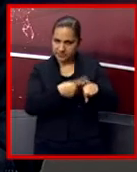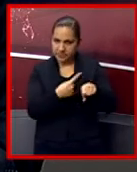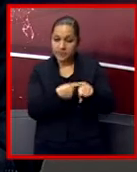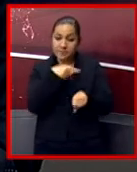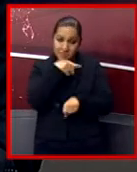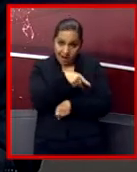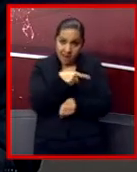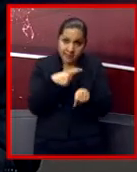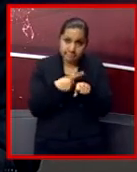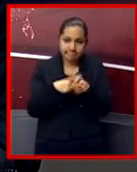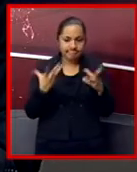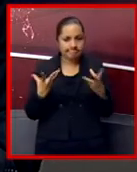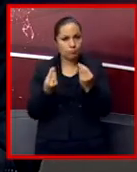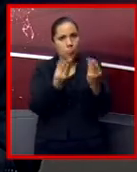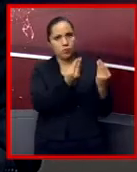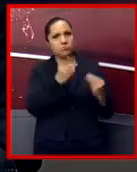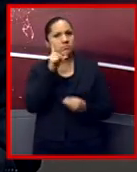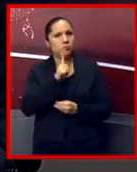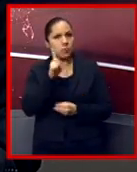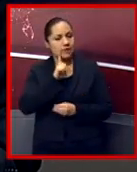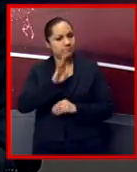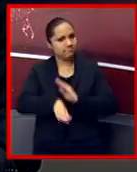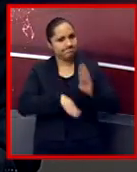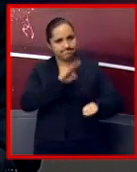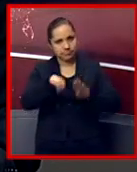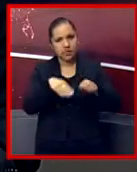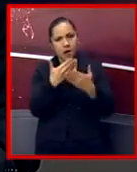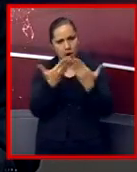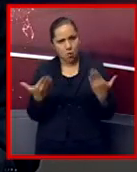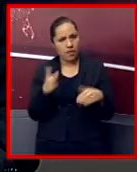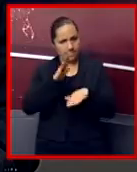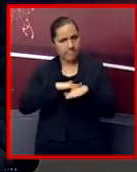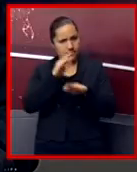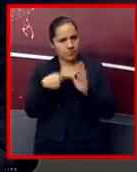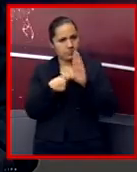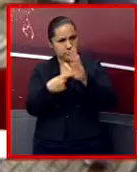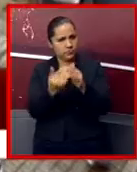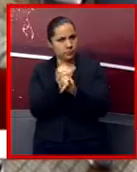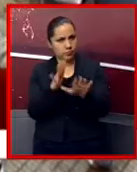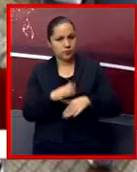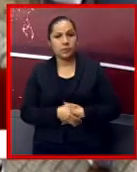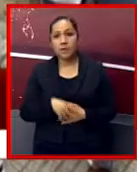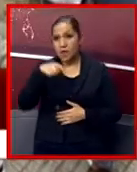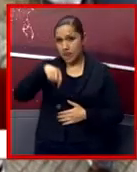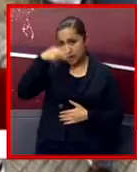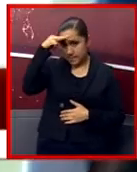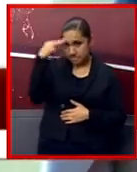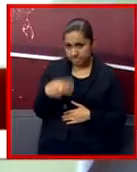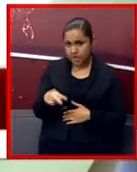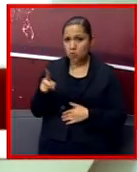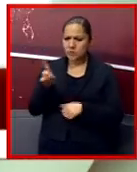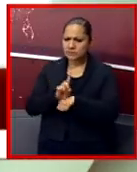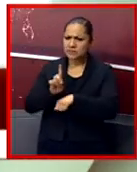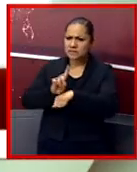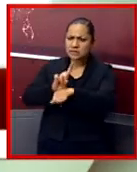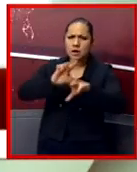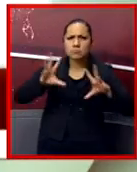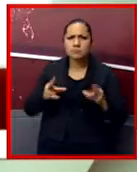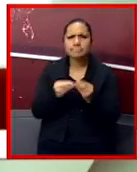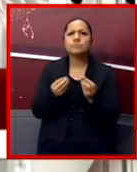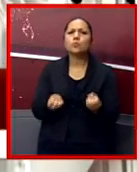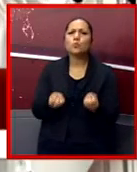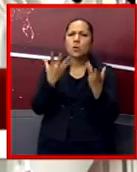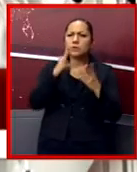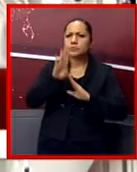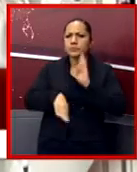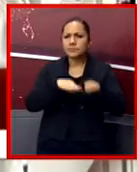que ha causado la muerte de miles de mujeres. Vamos a ver los detalles. En México, diariamente se registran 14 muertes por cáncer